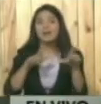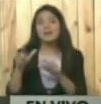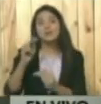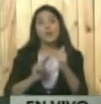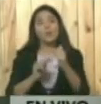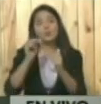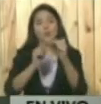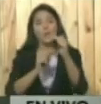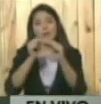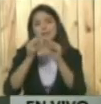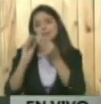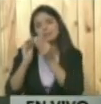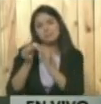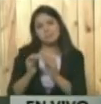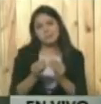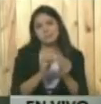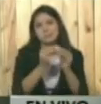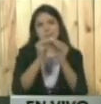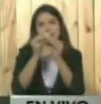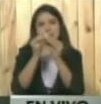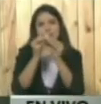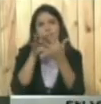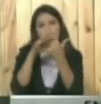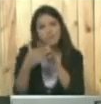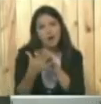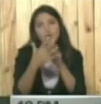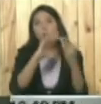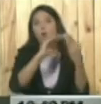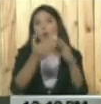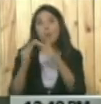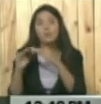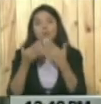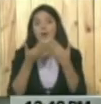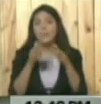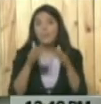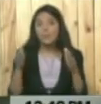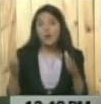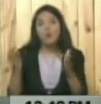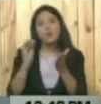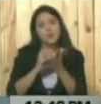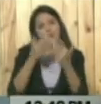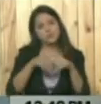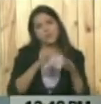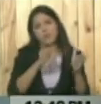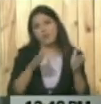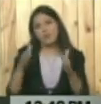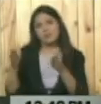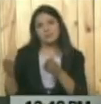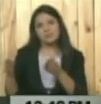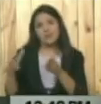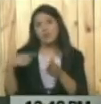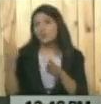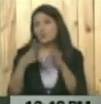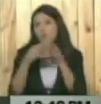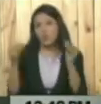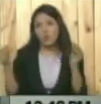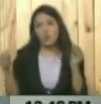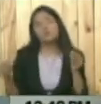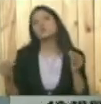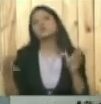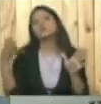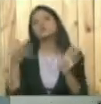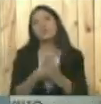reconstruidas, reparadas, de barrios, de comunidades populares reurbanizados. Todo ello dentro del